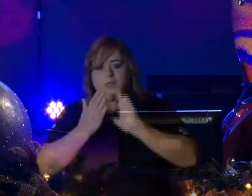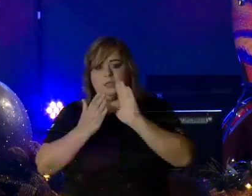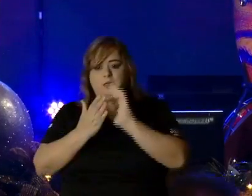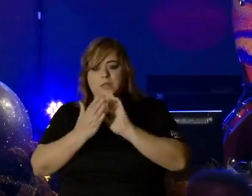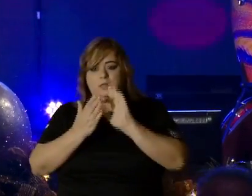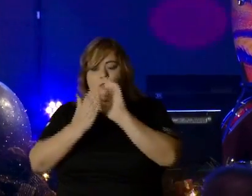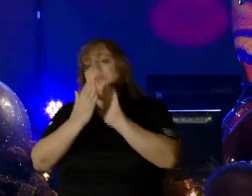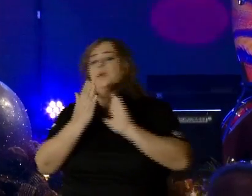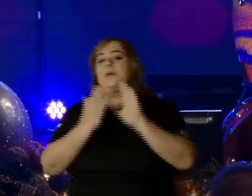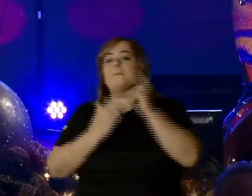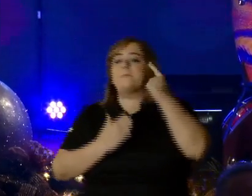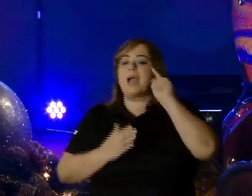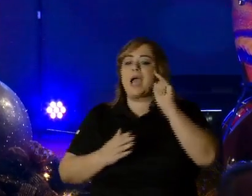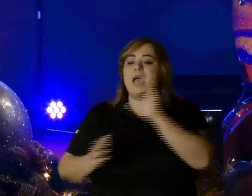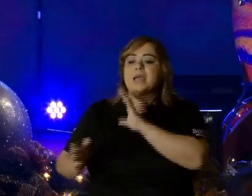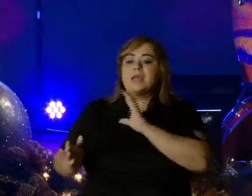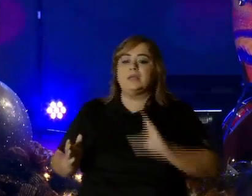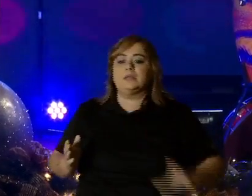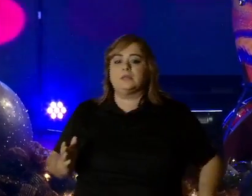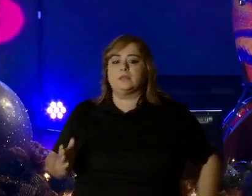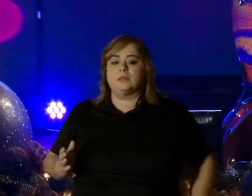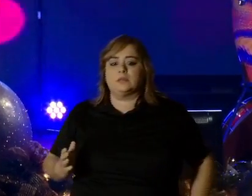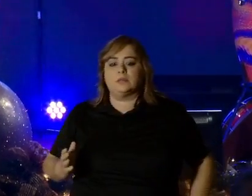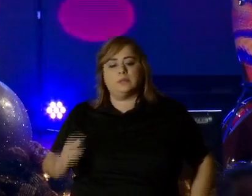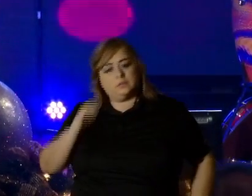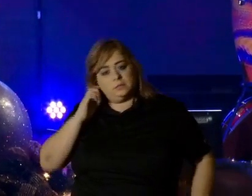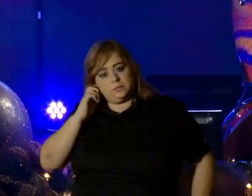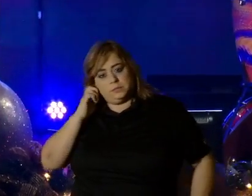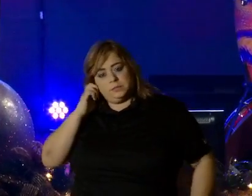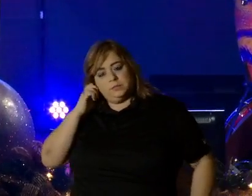Para Cristo, Santo